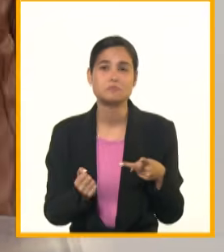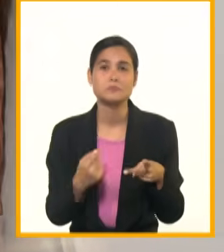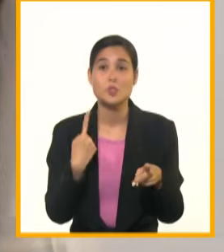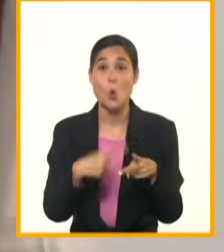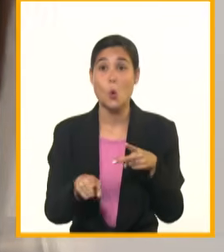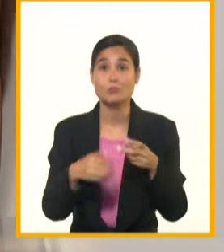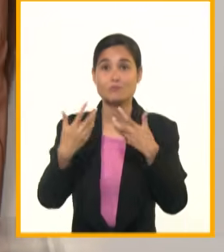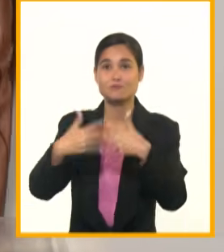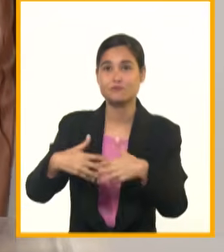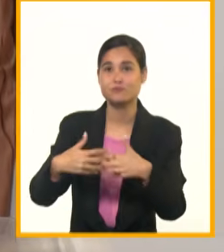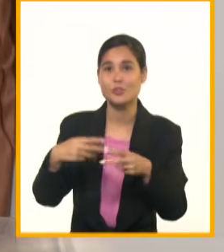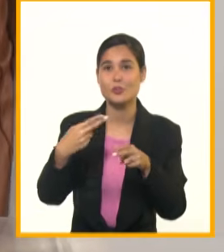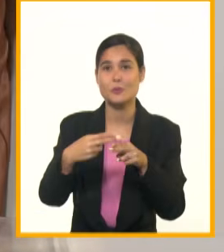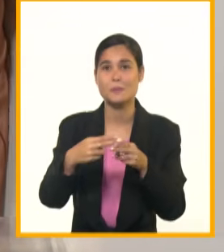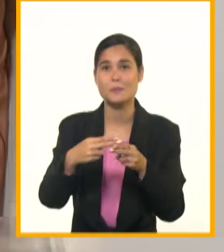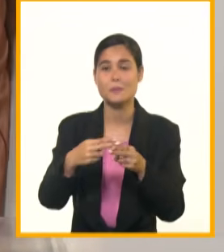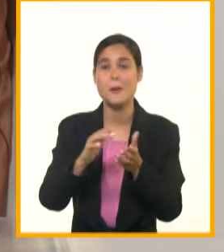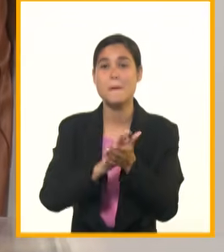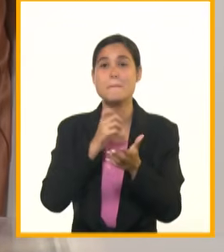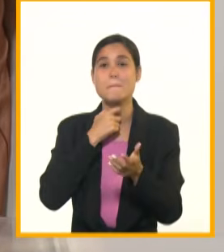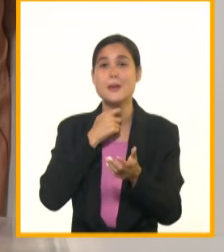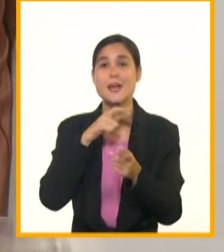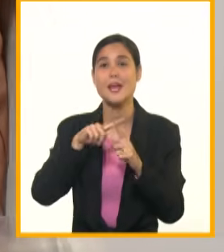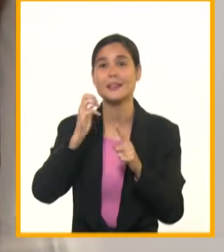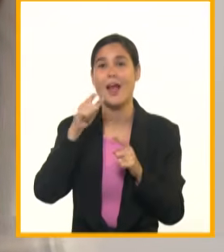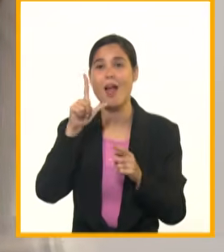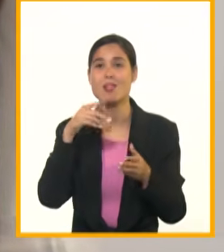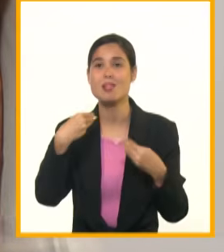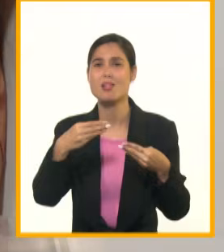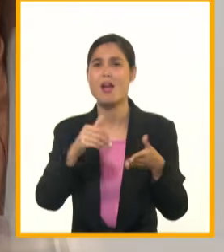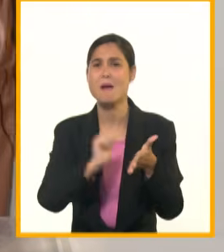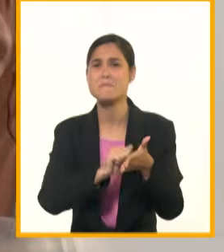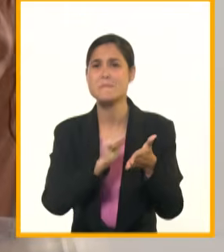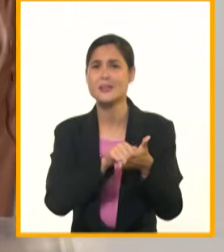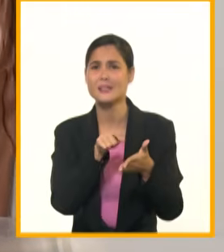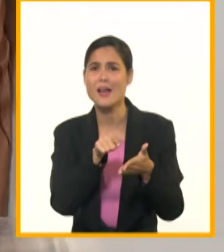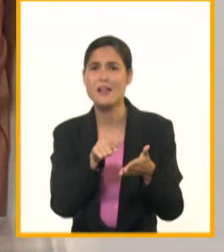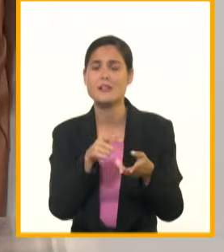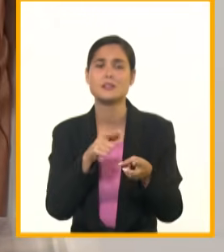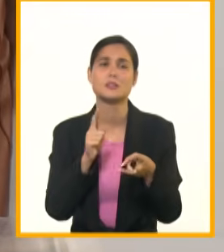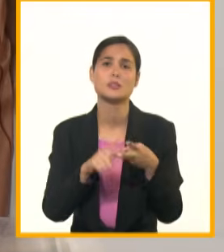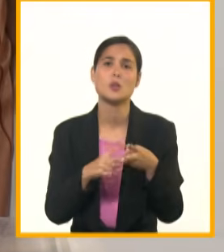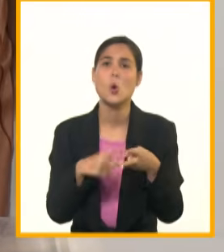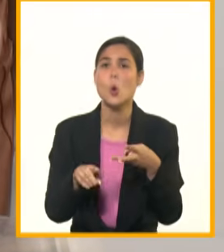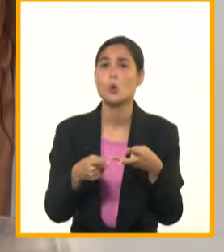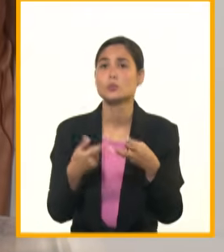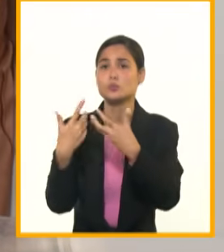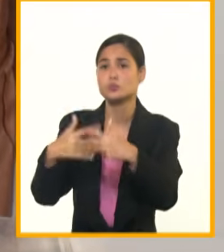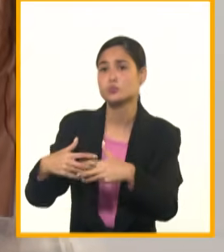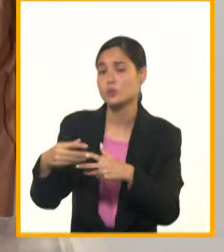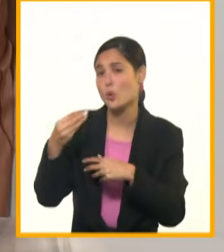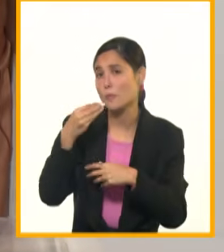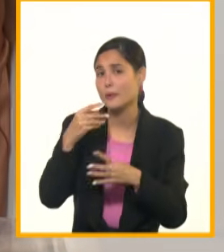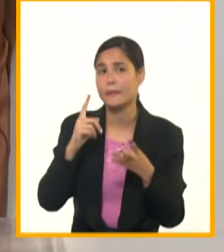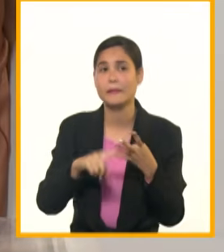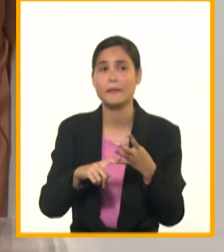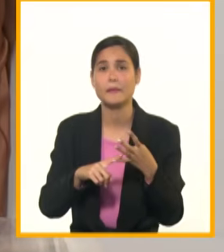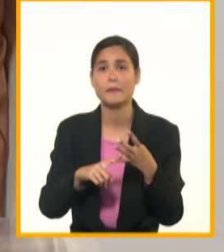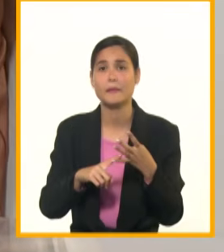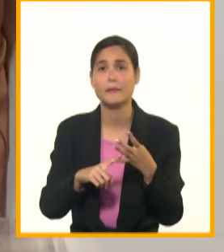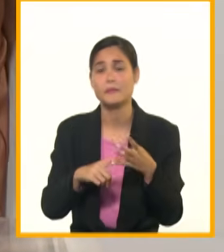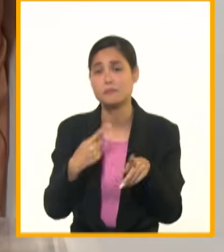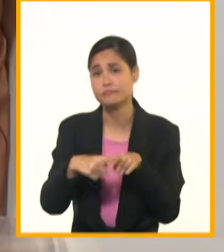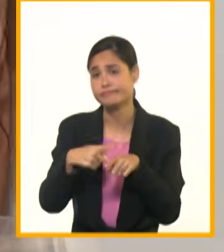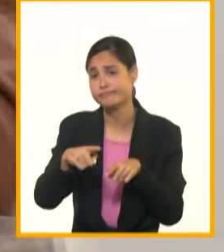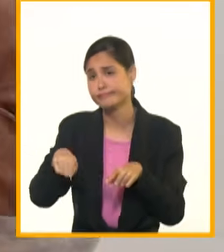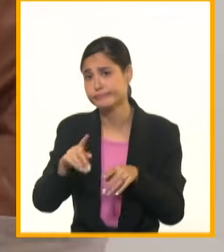y desde la industria de producción de alimentos, tanto con la agricultura como con el Ministerio de la Alimentaria,